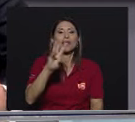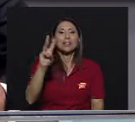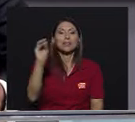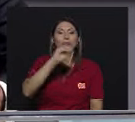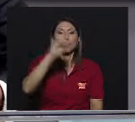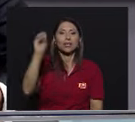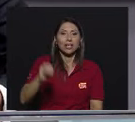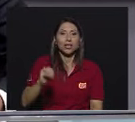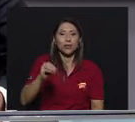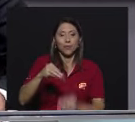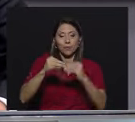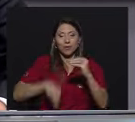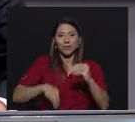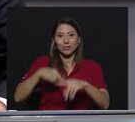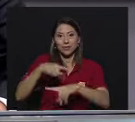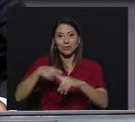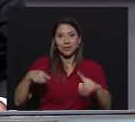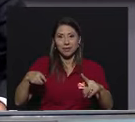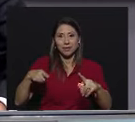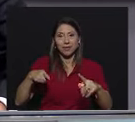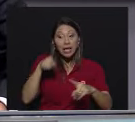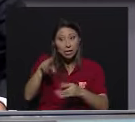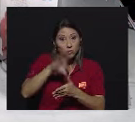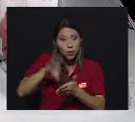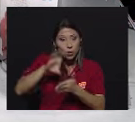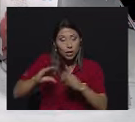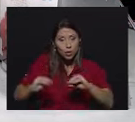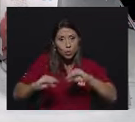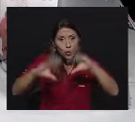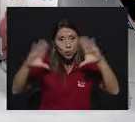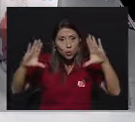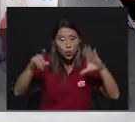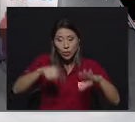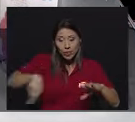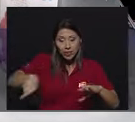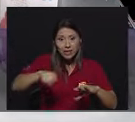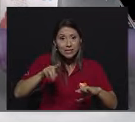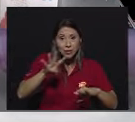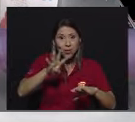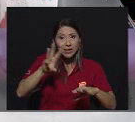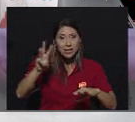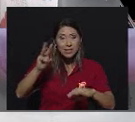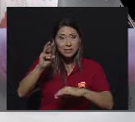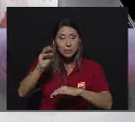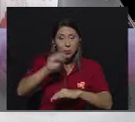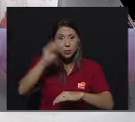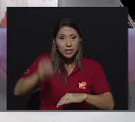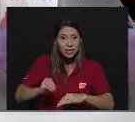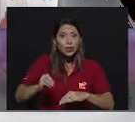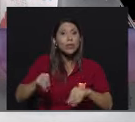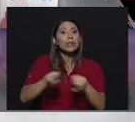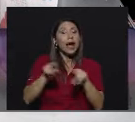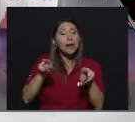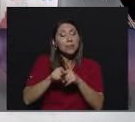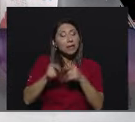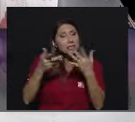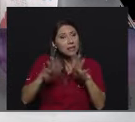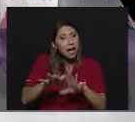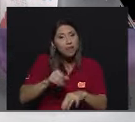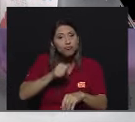tenemos un tema serio que resolver, porque incluso muchos de ese 46% también tienen sobreedad. Quiere decir que